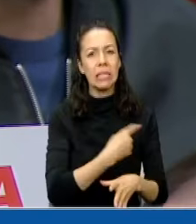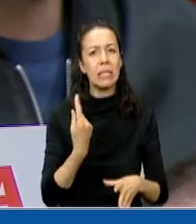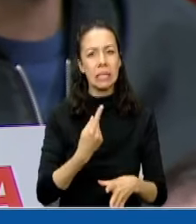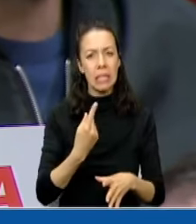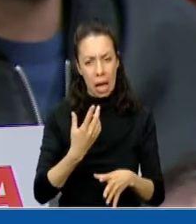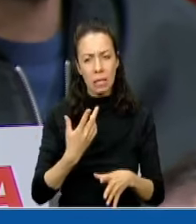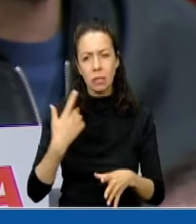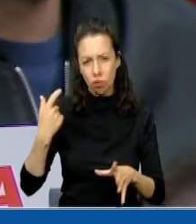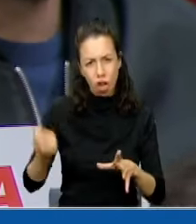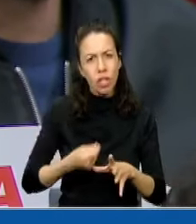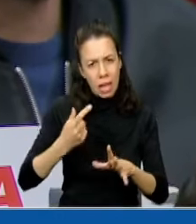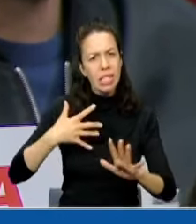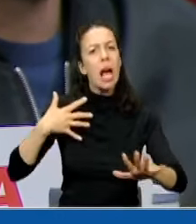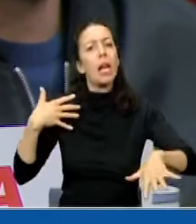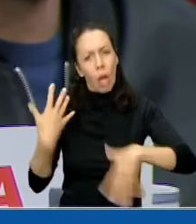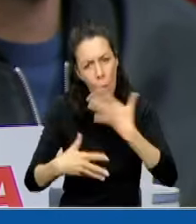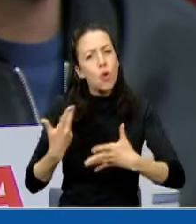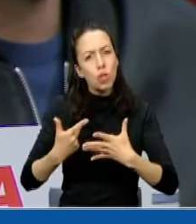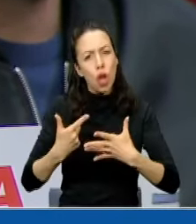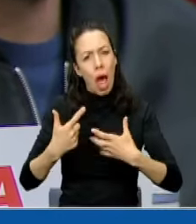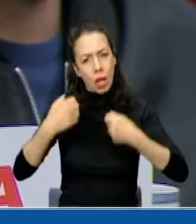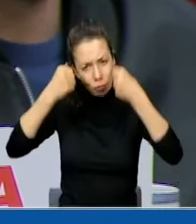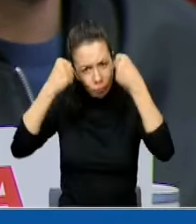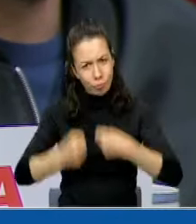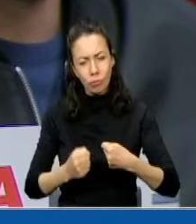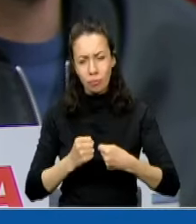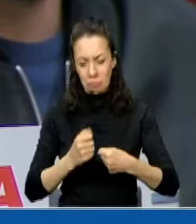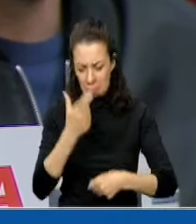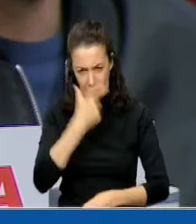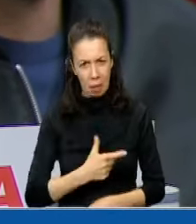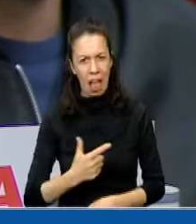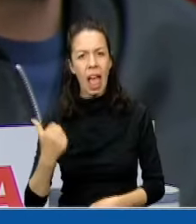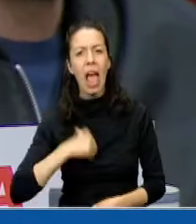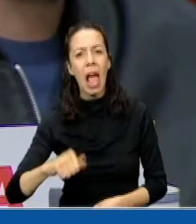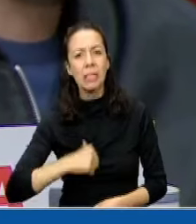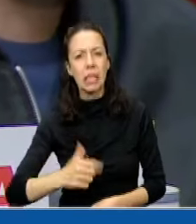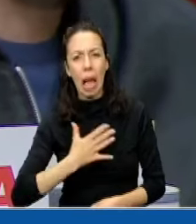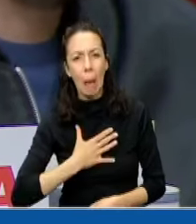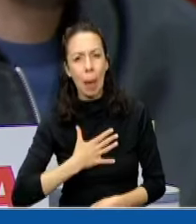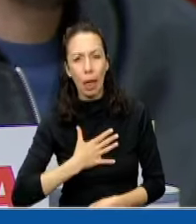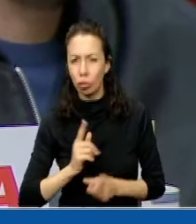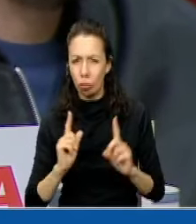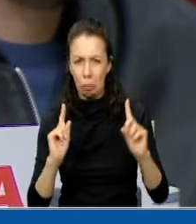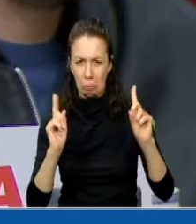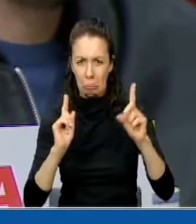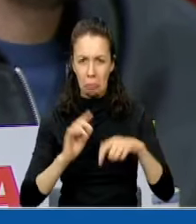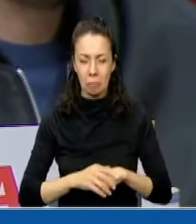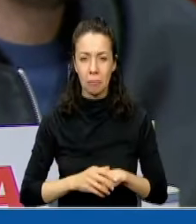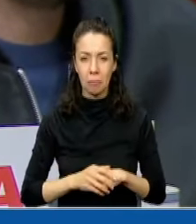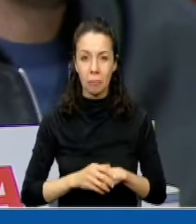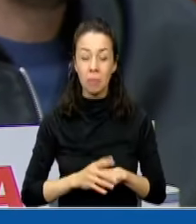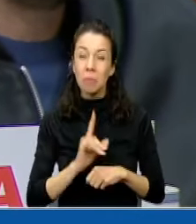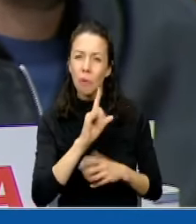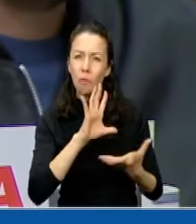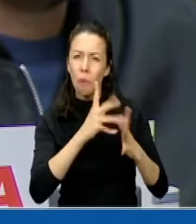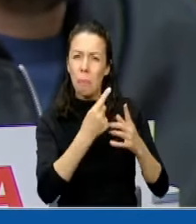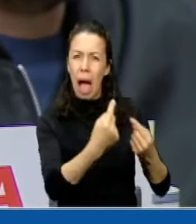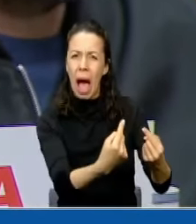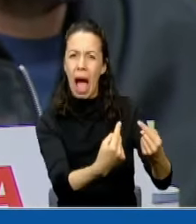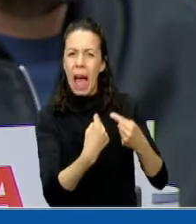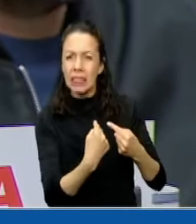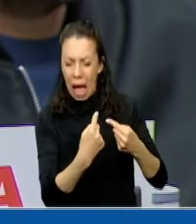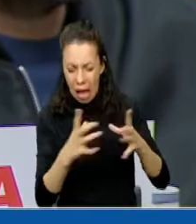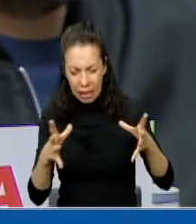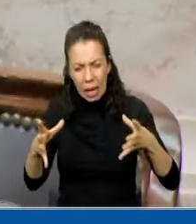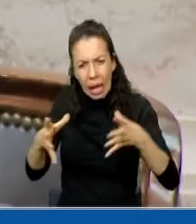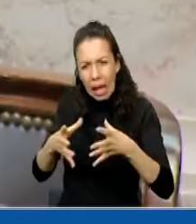consecuentes socialistas revolucionarios, no somos ningún excremento humano. Pero el ataque al